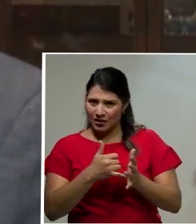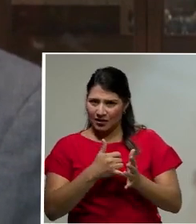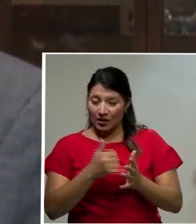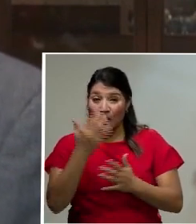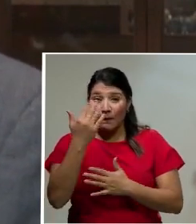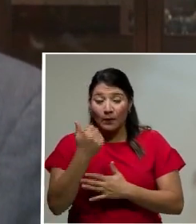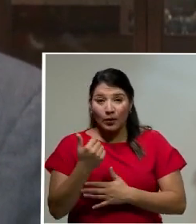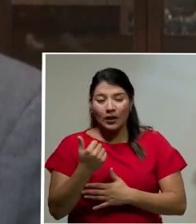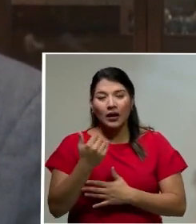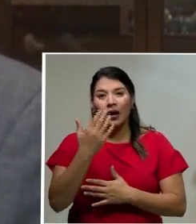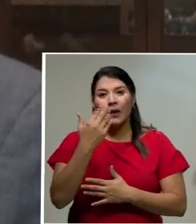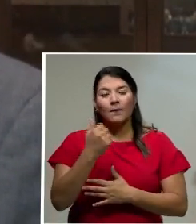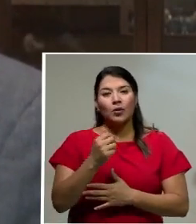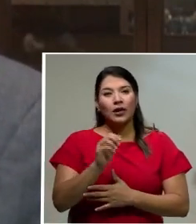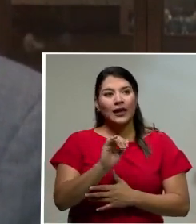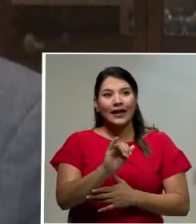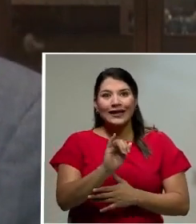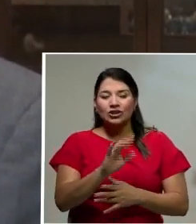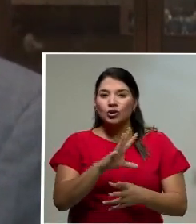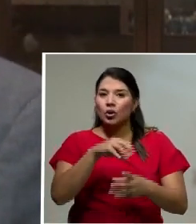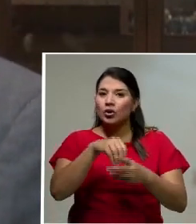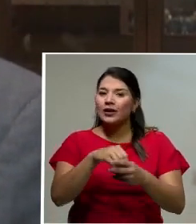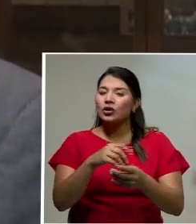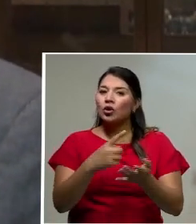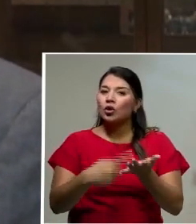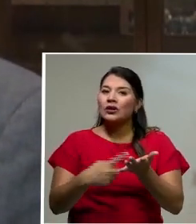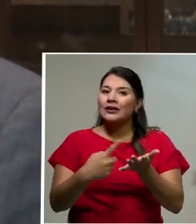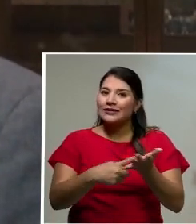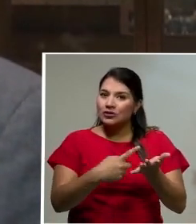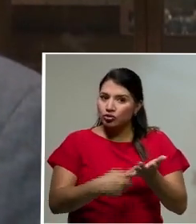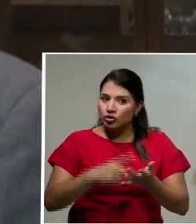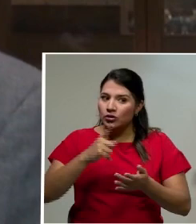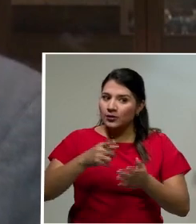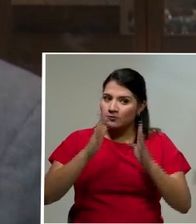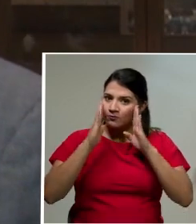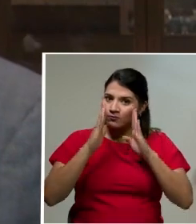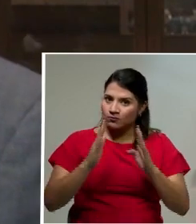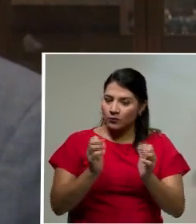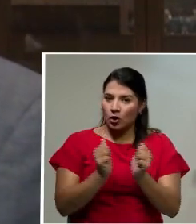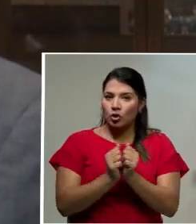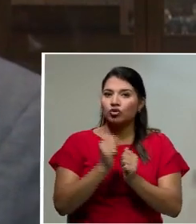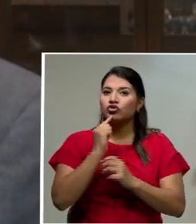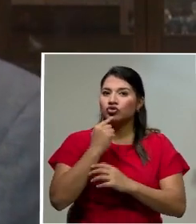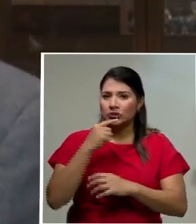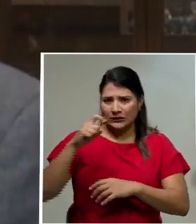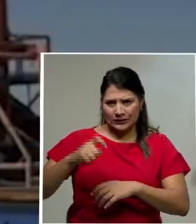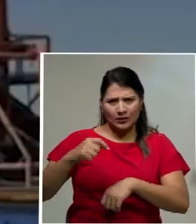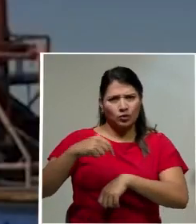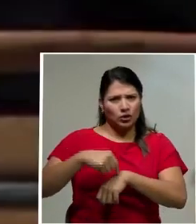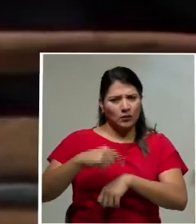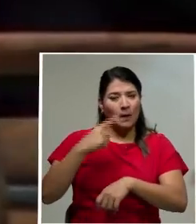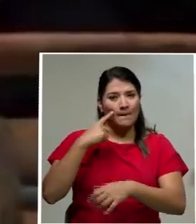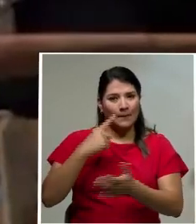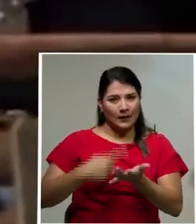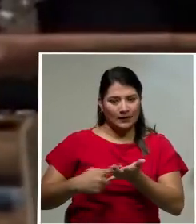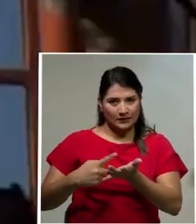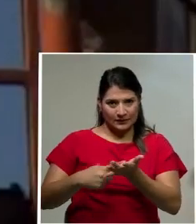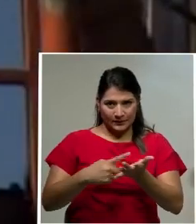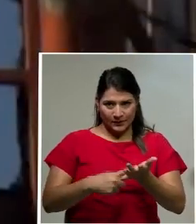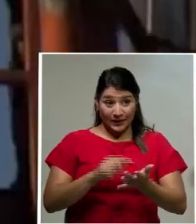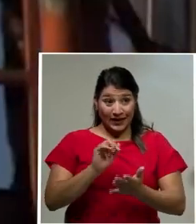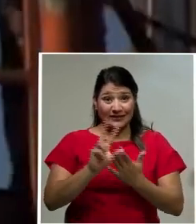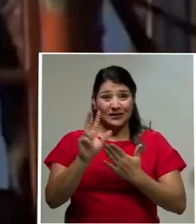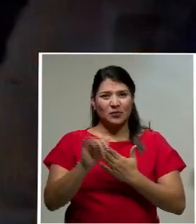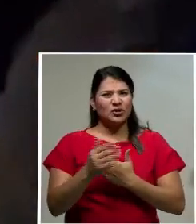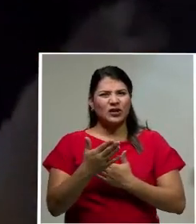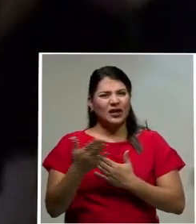es parte de una discusión que hay que tomar muy en serio y que tenemos que tomarnos el tiempo para poder discutir. La iniciativa busca